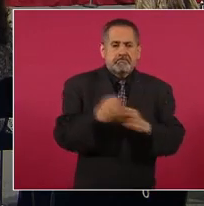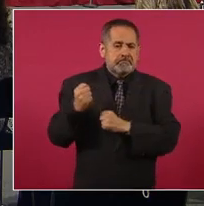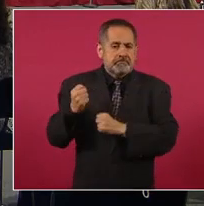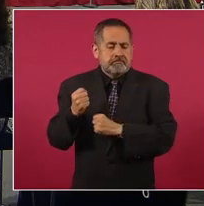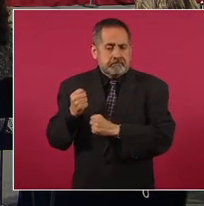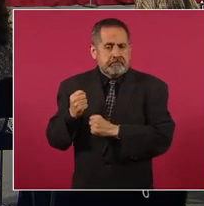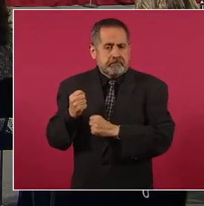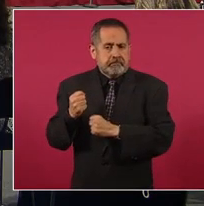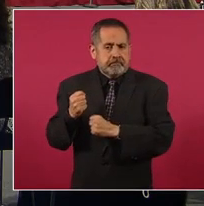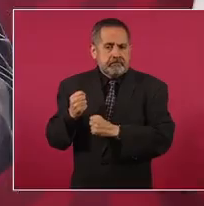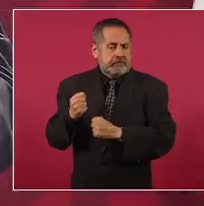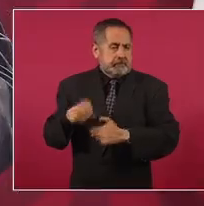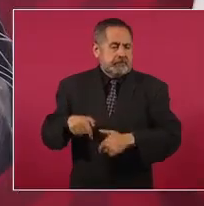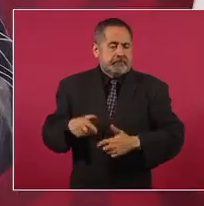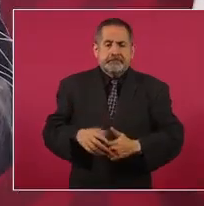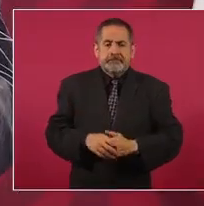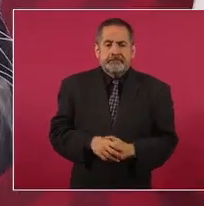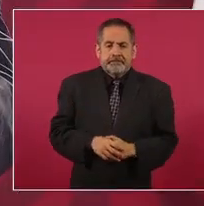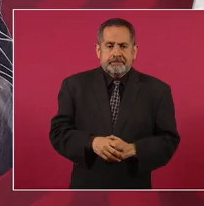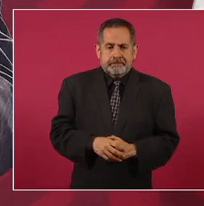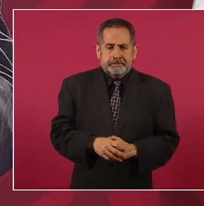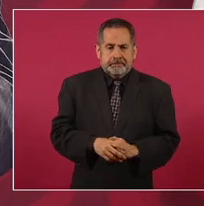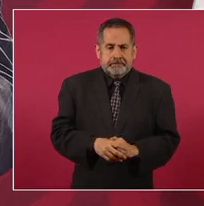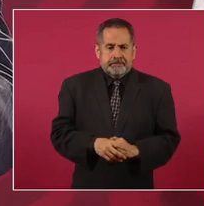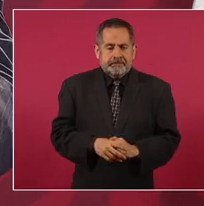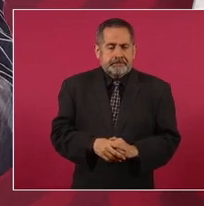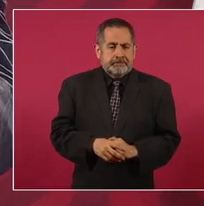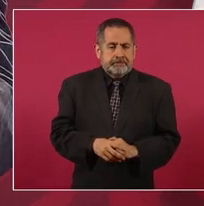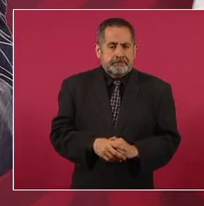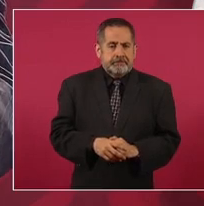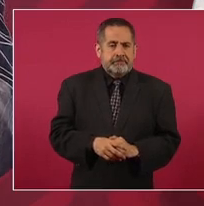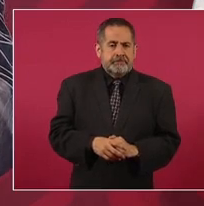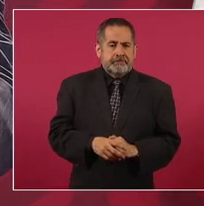a Estados Unidos.